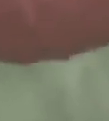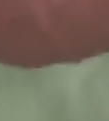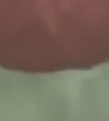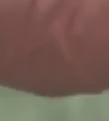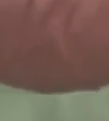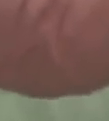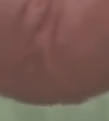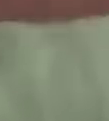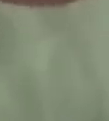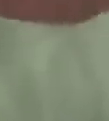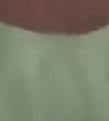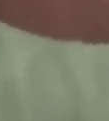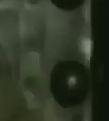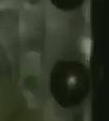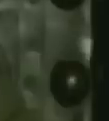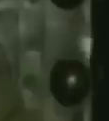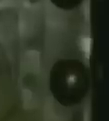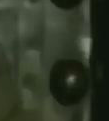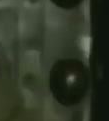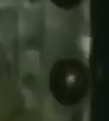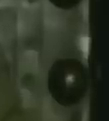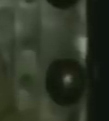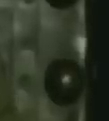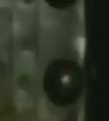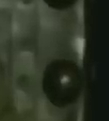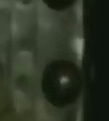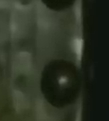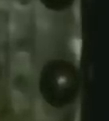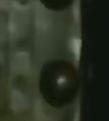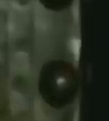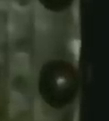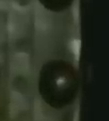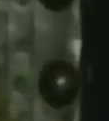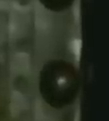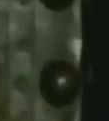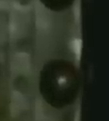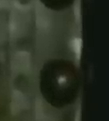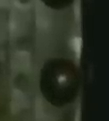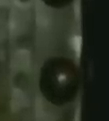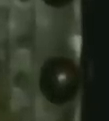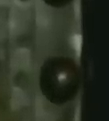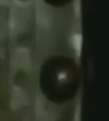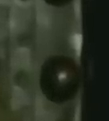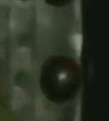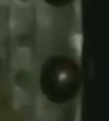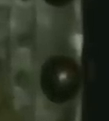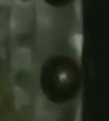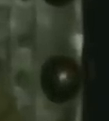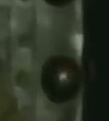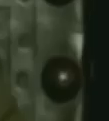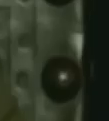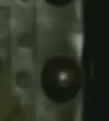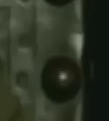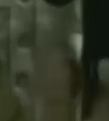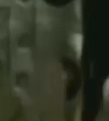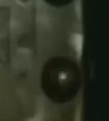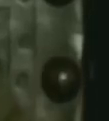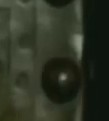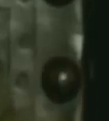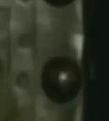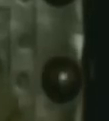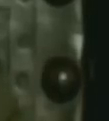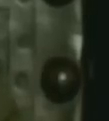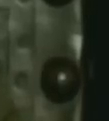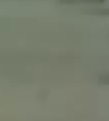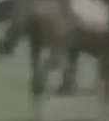escojo muerto antes que esclavo! No puedo estar cerca de ese negro que parece un revoltoso, que es más hábil con la lanza que yo